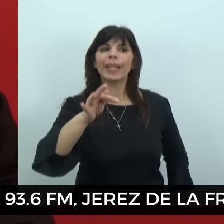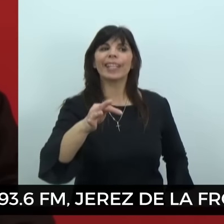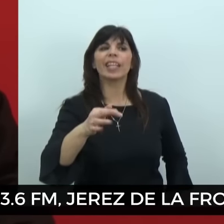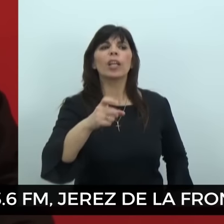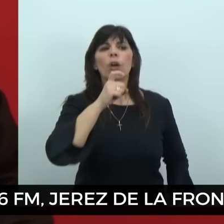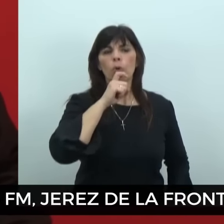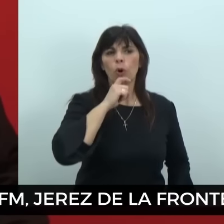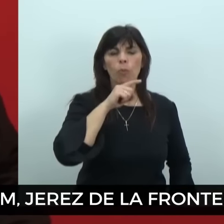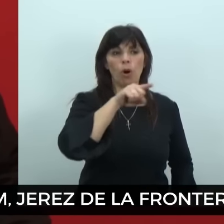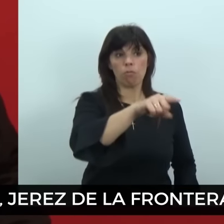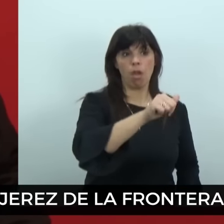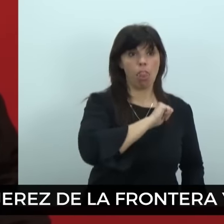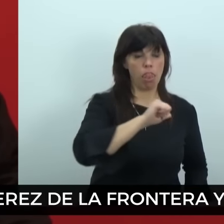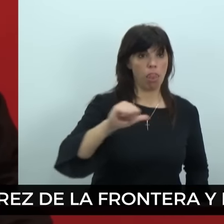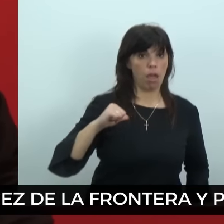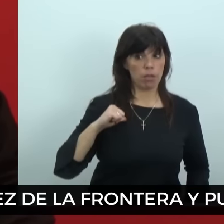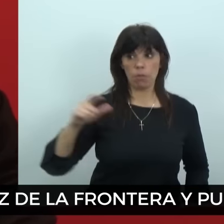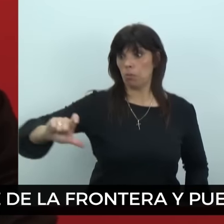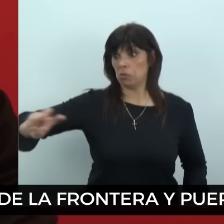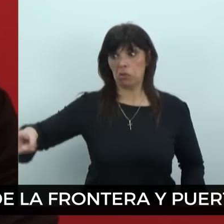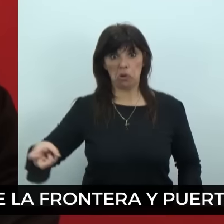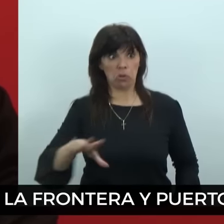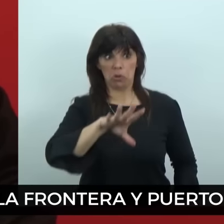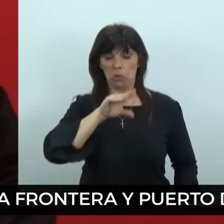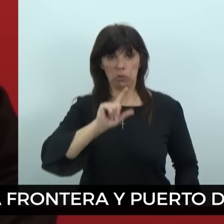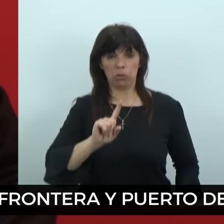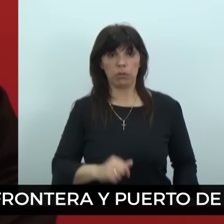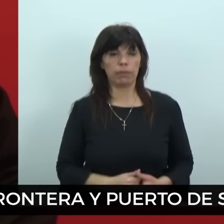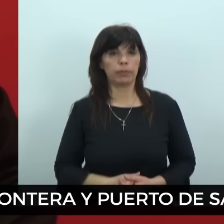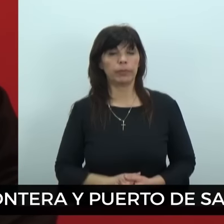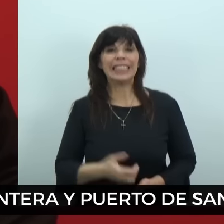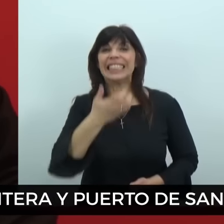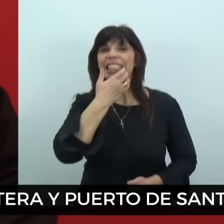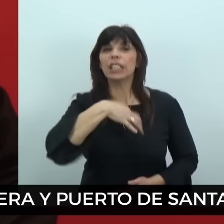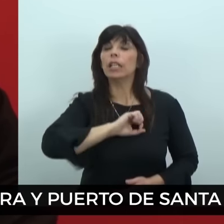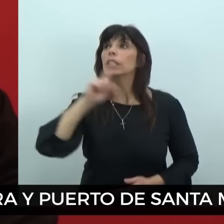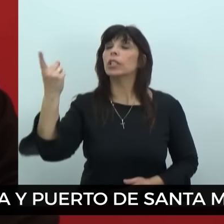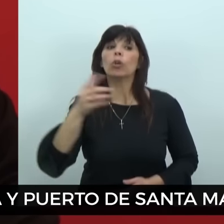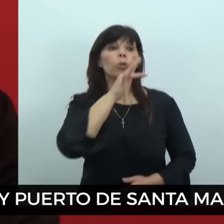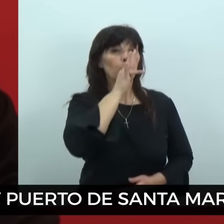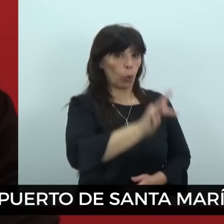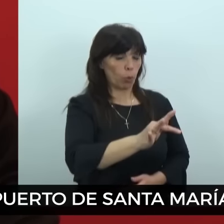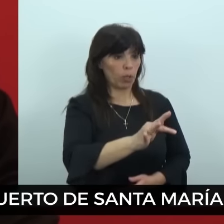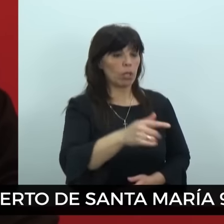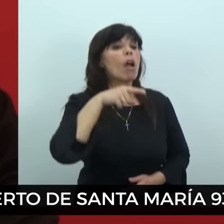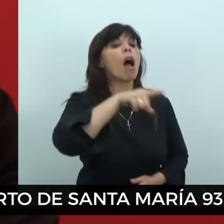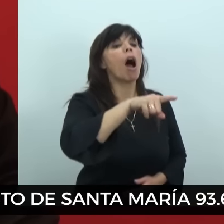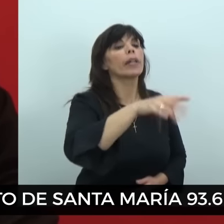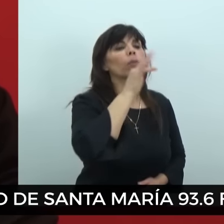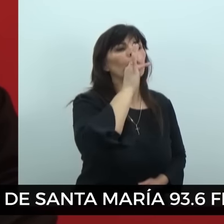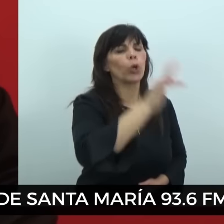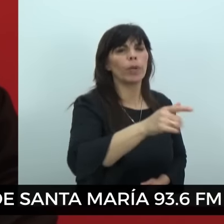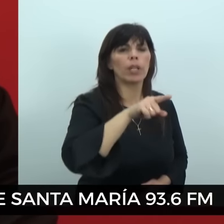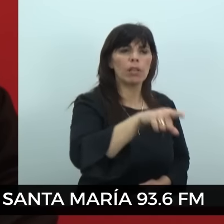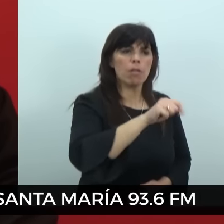a ti mismo, que otros no comprenden. Cuando el Señor te promete algo, te lo promete a ti. Él te lo